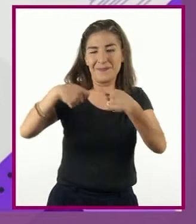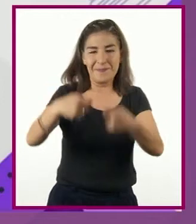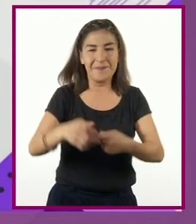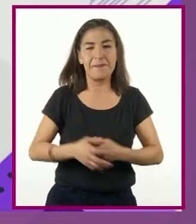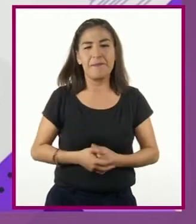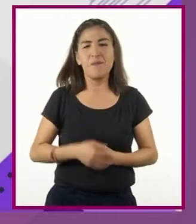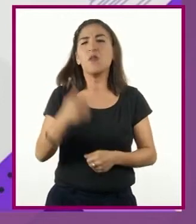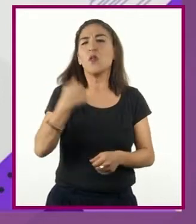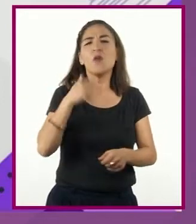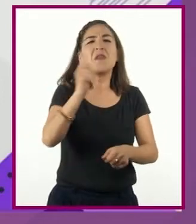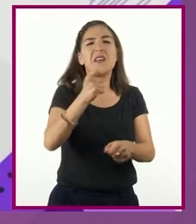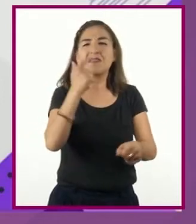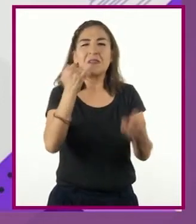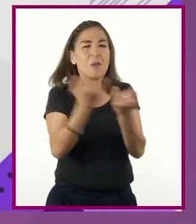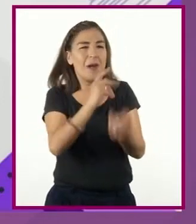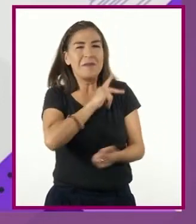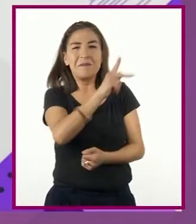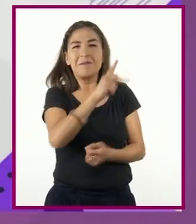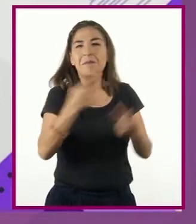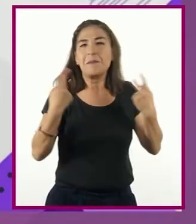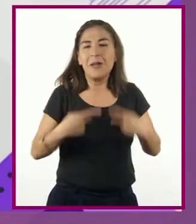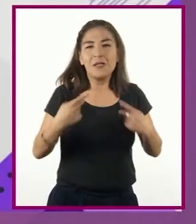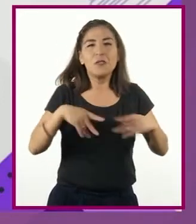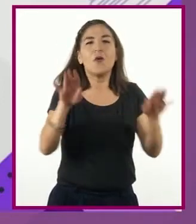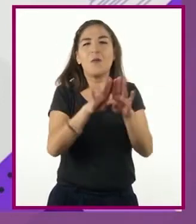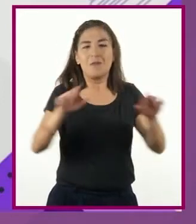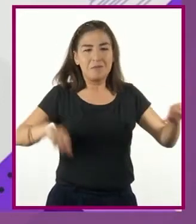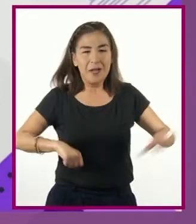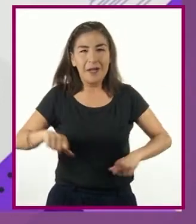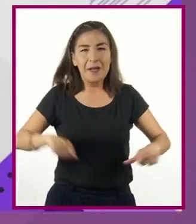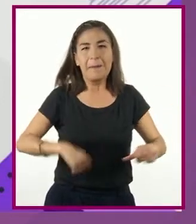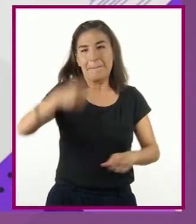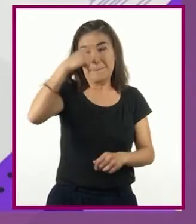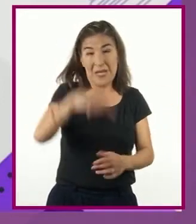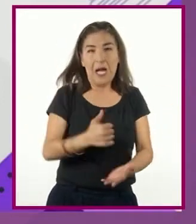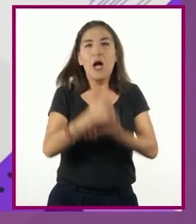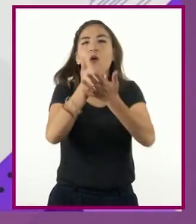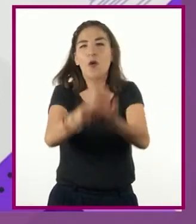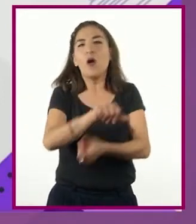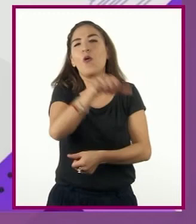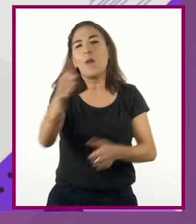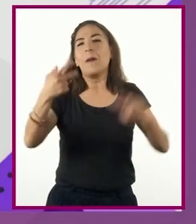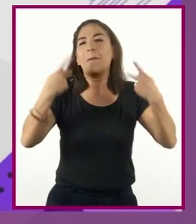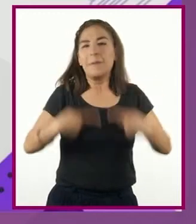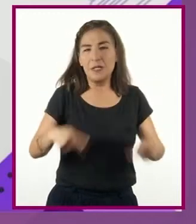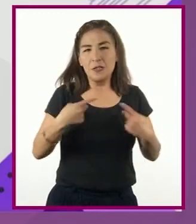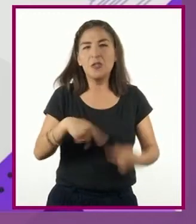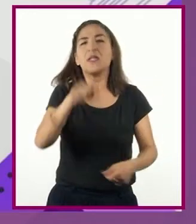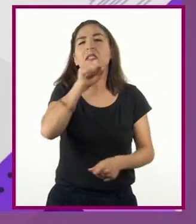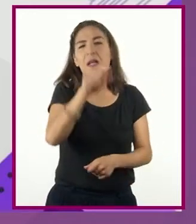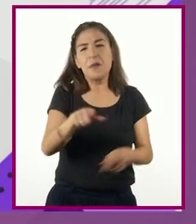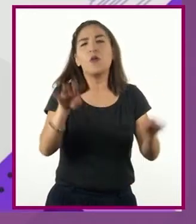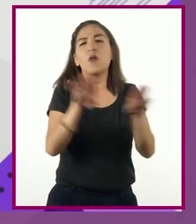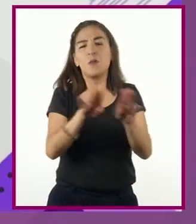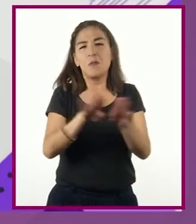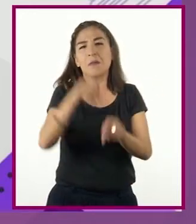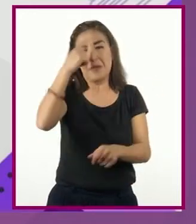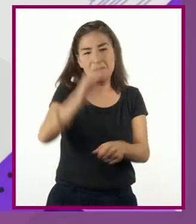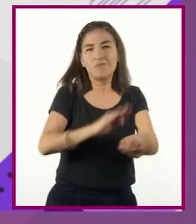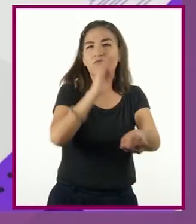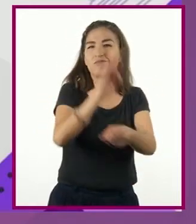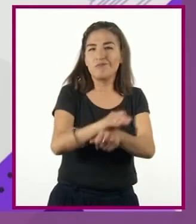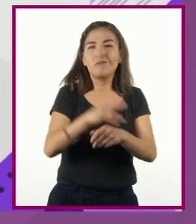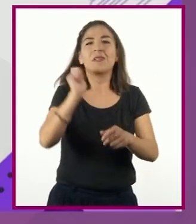Me identifico mucho con las personas que realizan acciones para ayudar a otras personas y con las que protegen el medio ambiente.